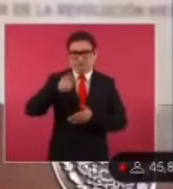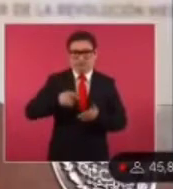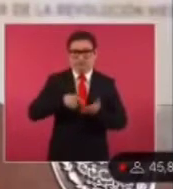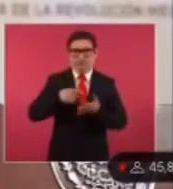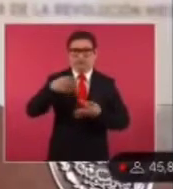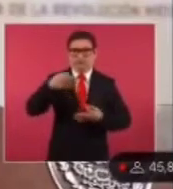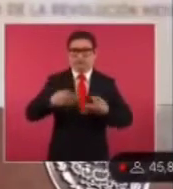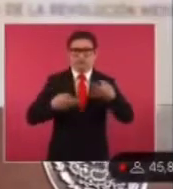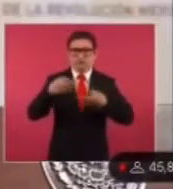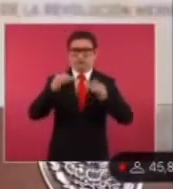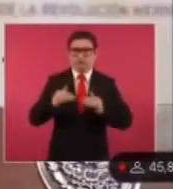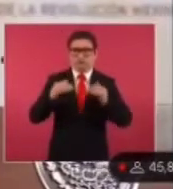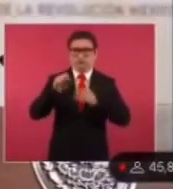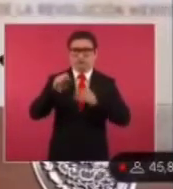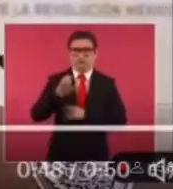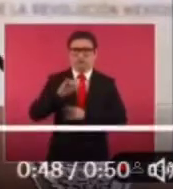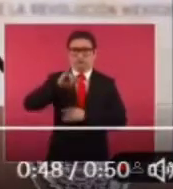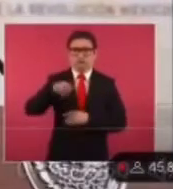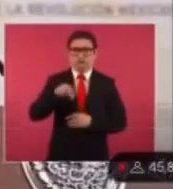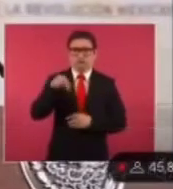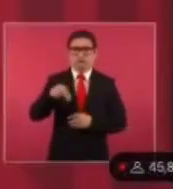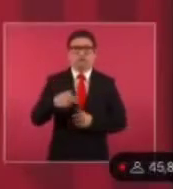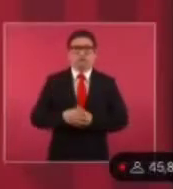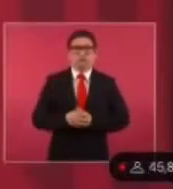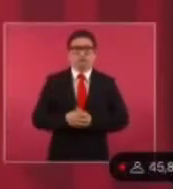de la suprema corte de justicia